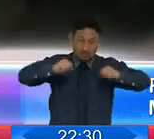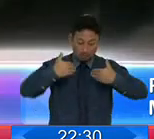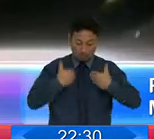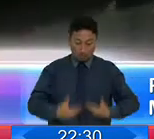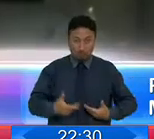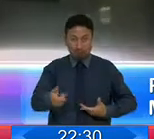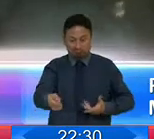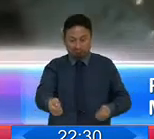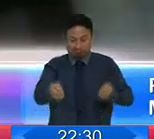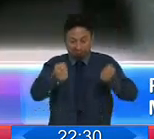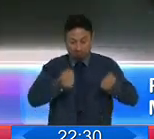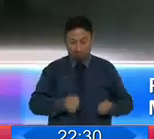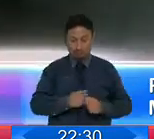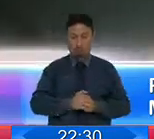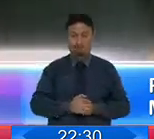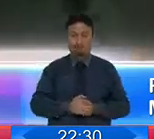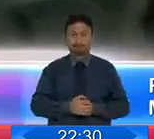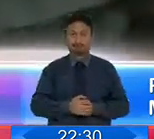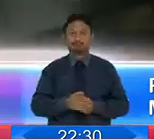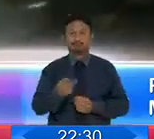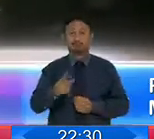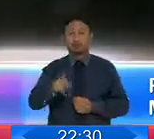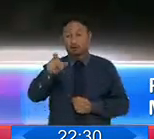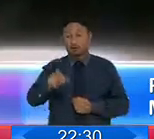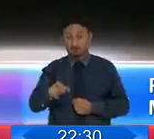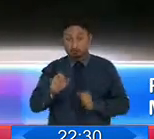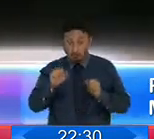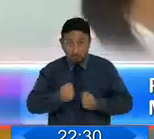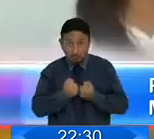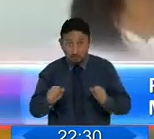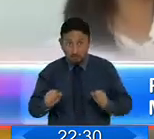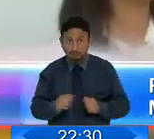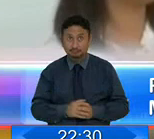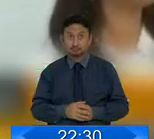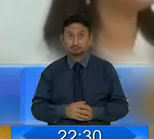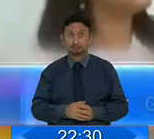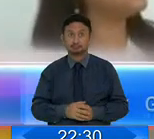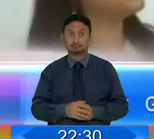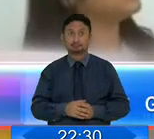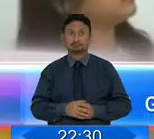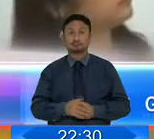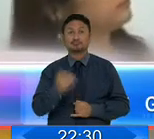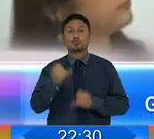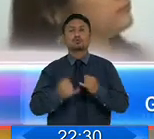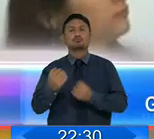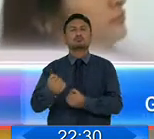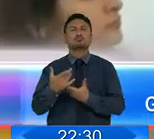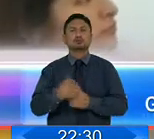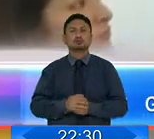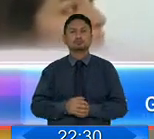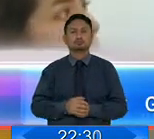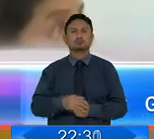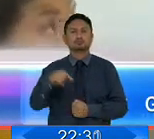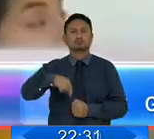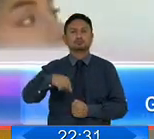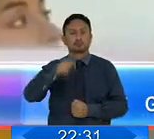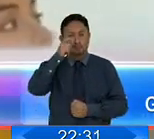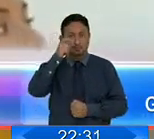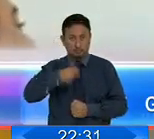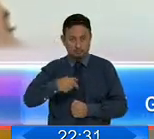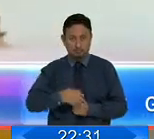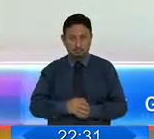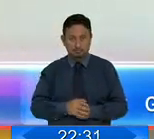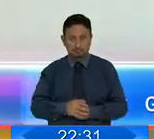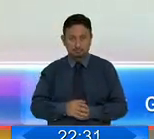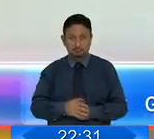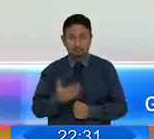los cadáveres, así como también a posibles sobrevivientes. Bueno, de los últimos reportes que tenemos y a través de nuestra fiscalización electrónica,